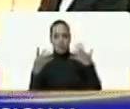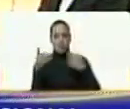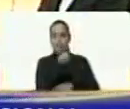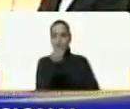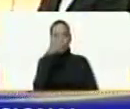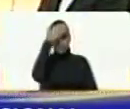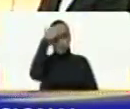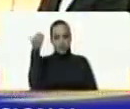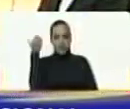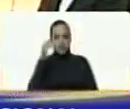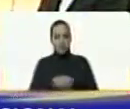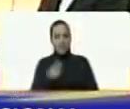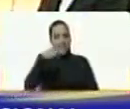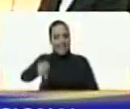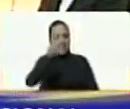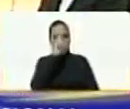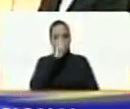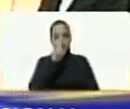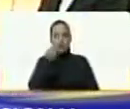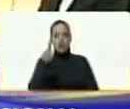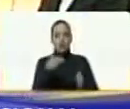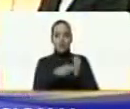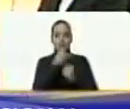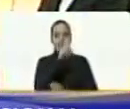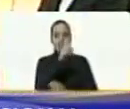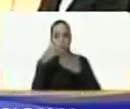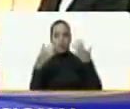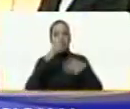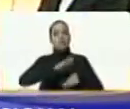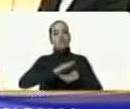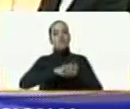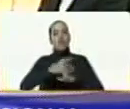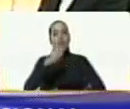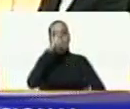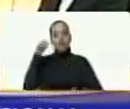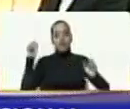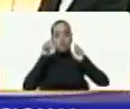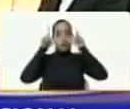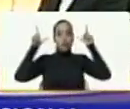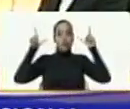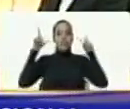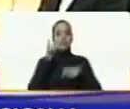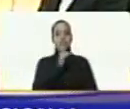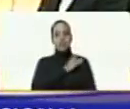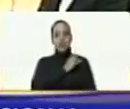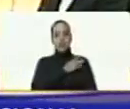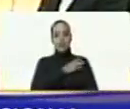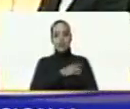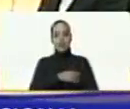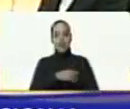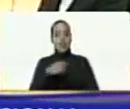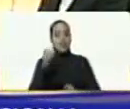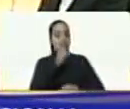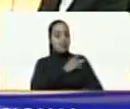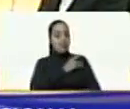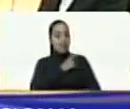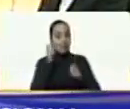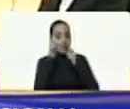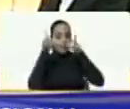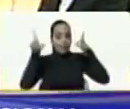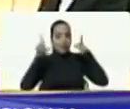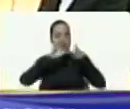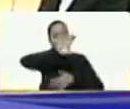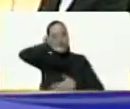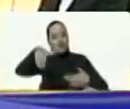Atilio, este año 2019, porque ha sido el año de despertar de Chile. Y si Chile despierta, despierta